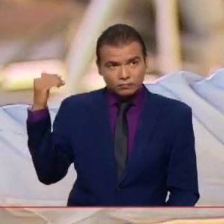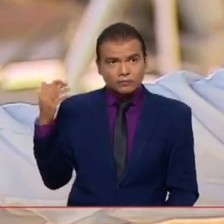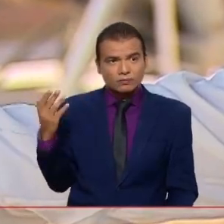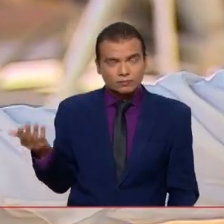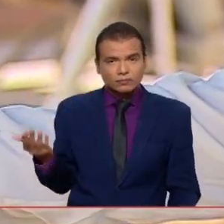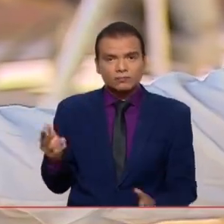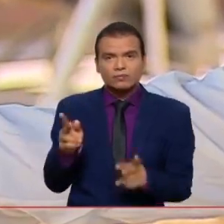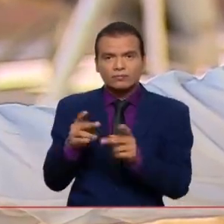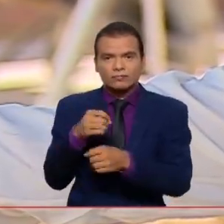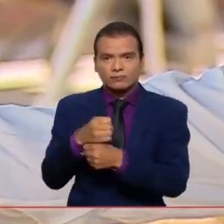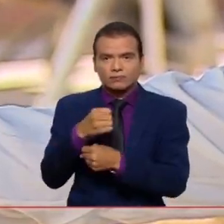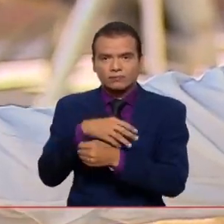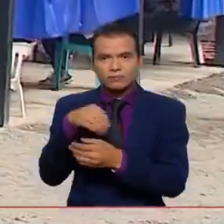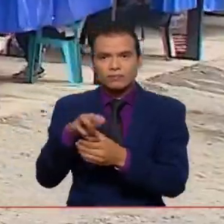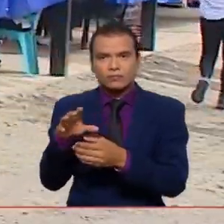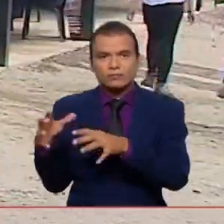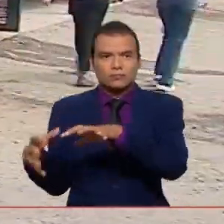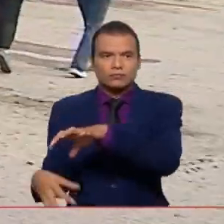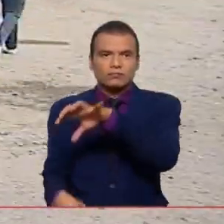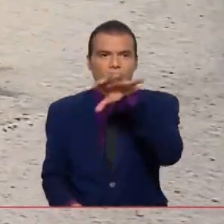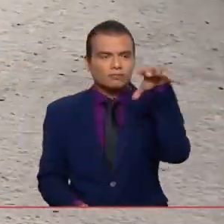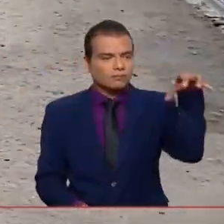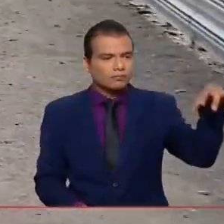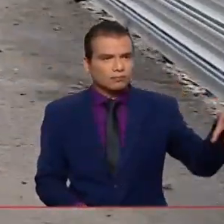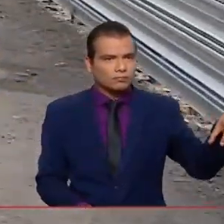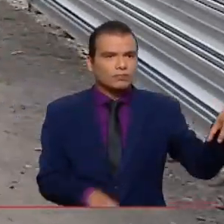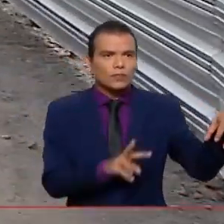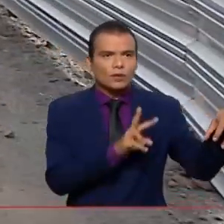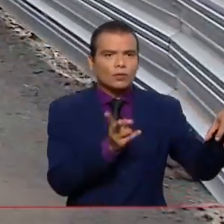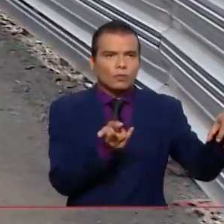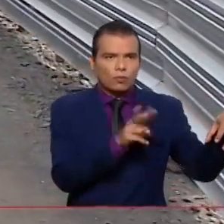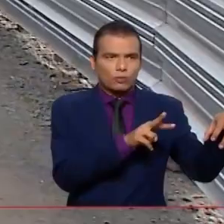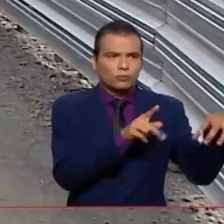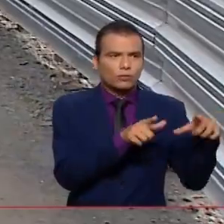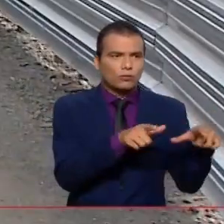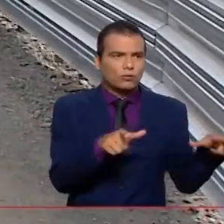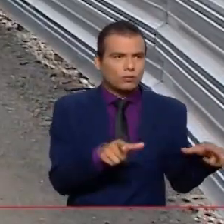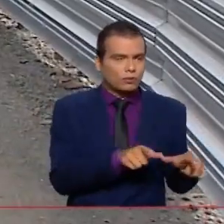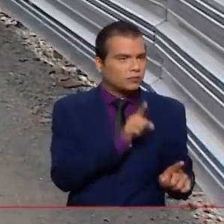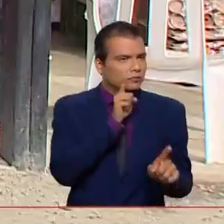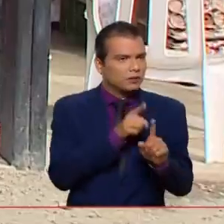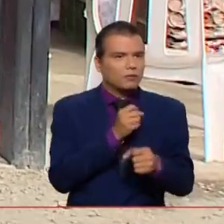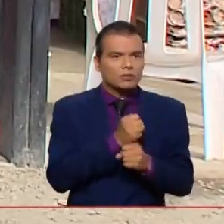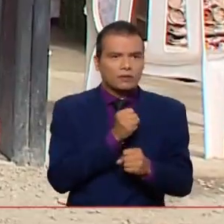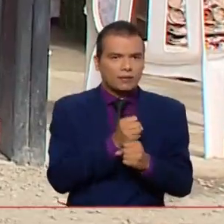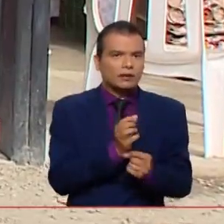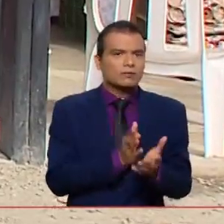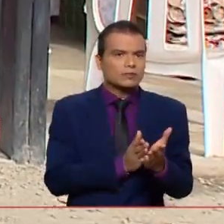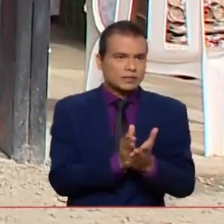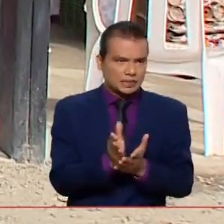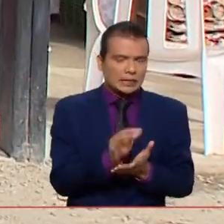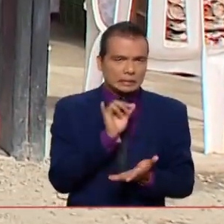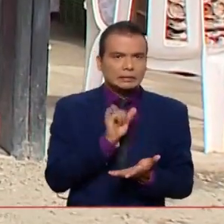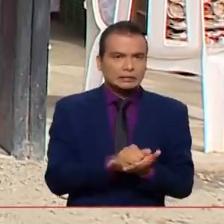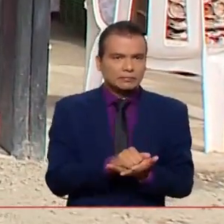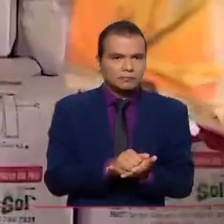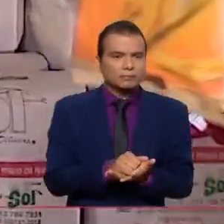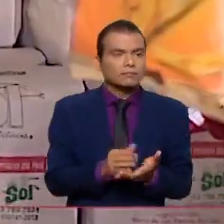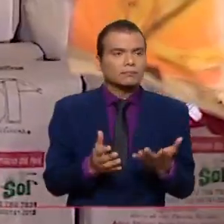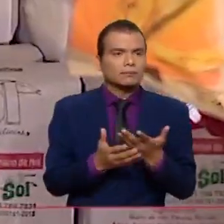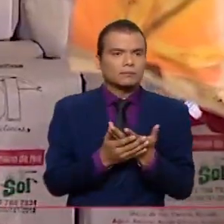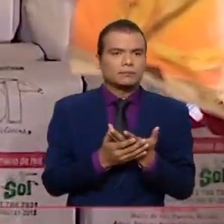reubicación con los comerciantes que estaban ubicados en este sitio para que pudieran continuar con sus